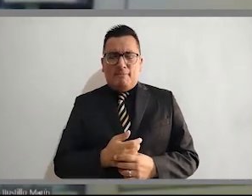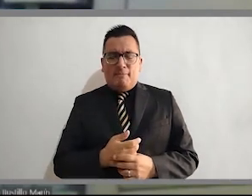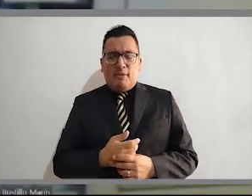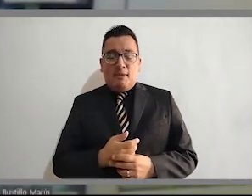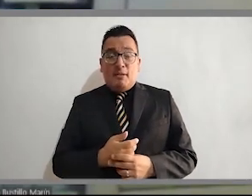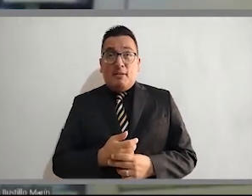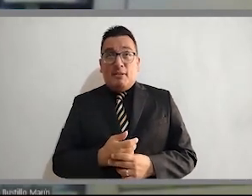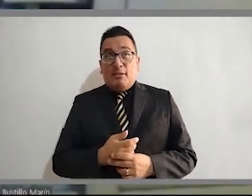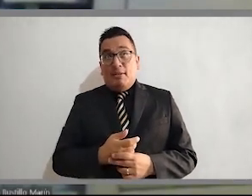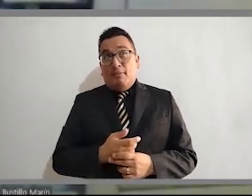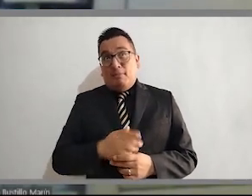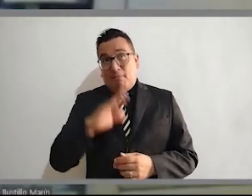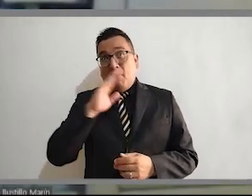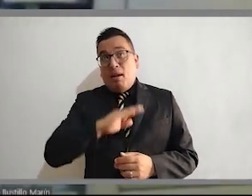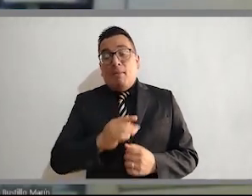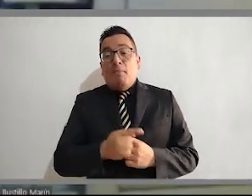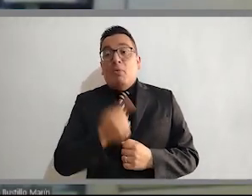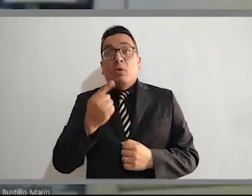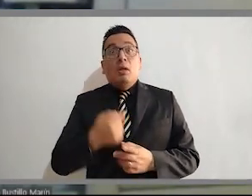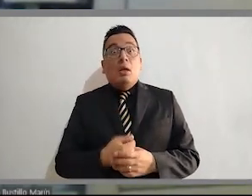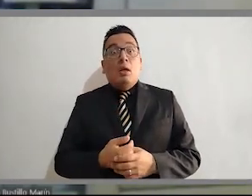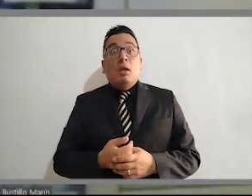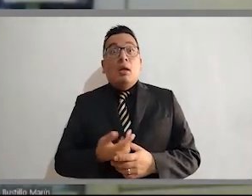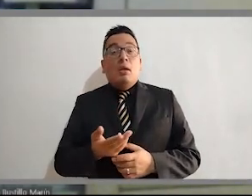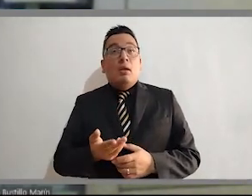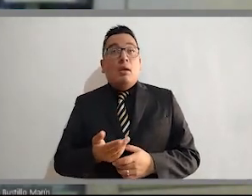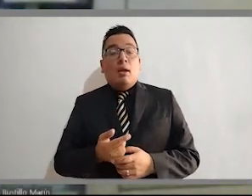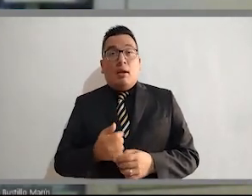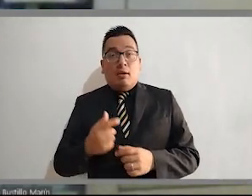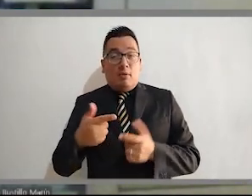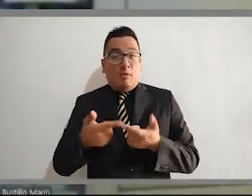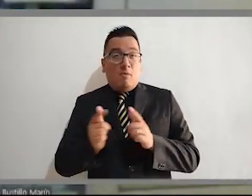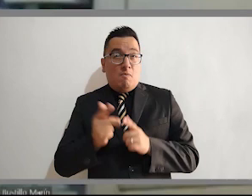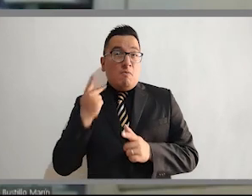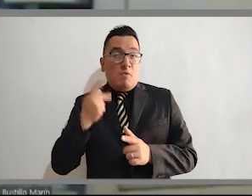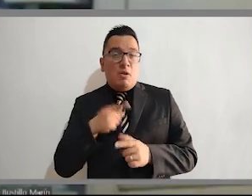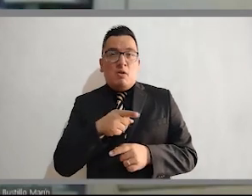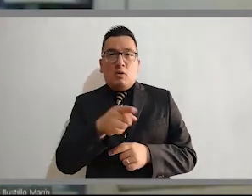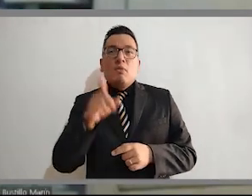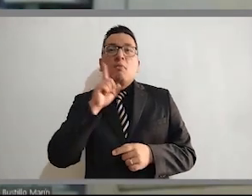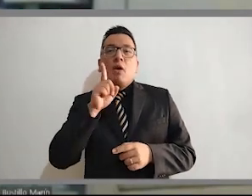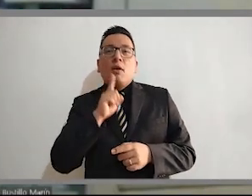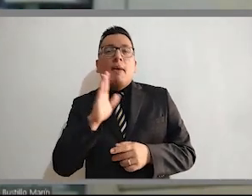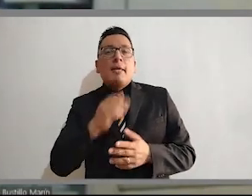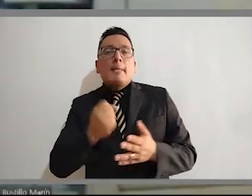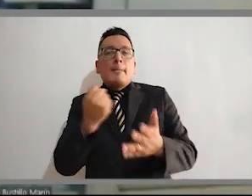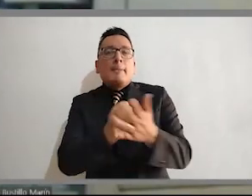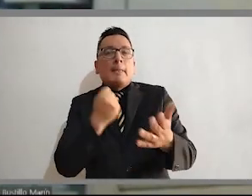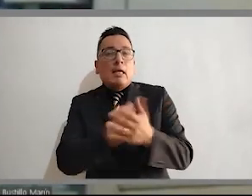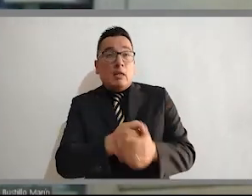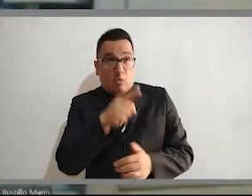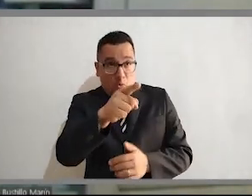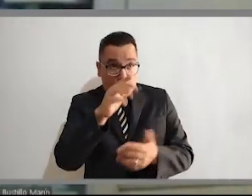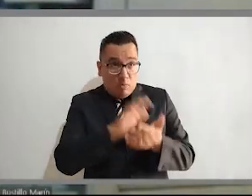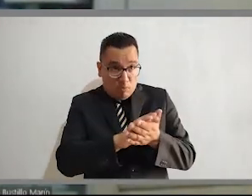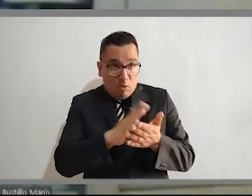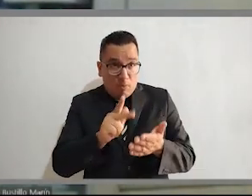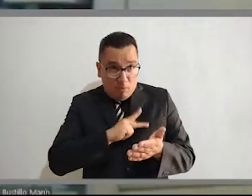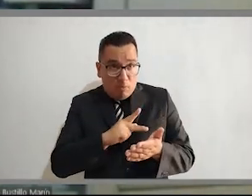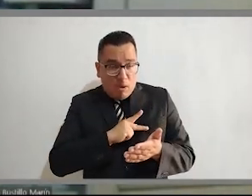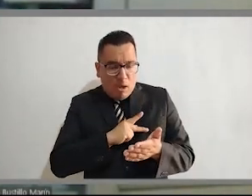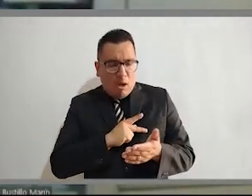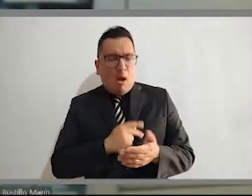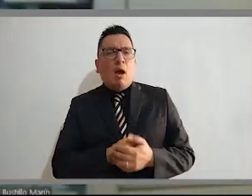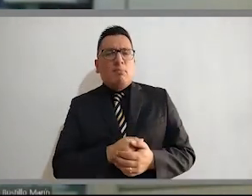el obligar a una mujer también a ser postulada es violencia. Las mujeres